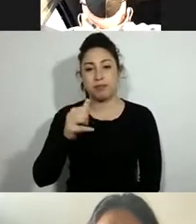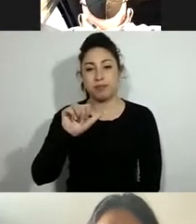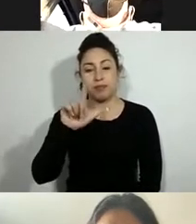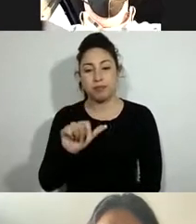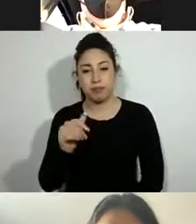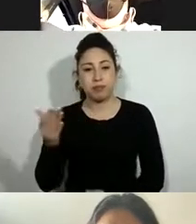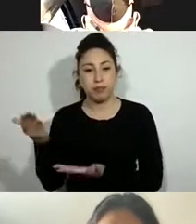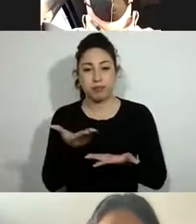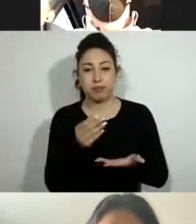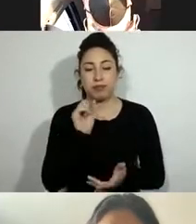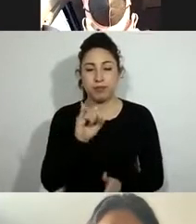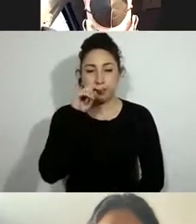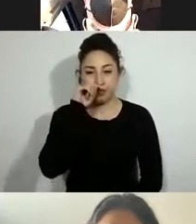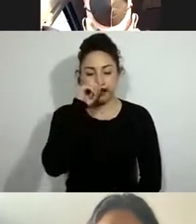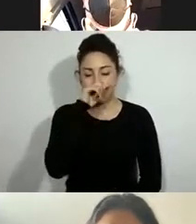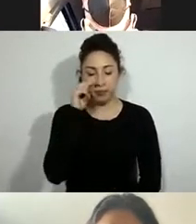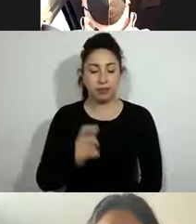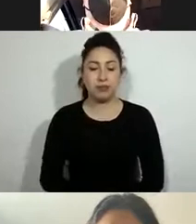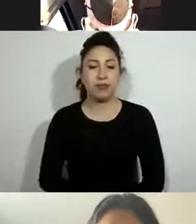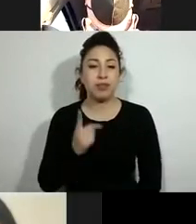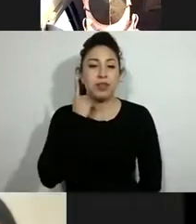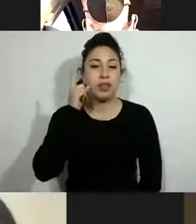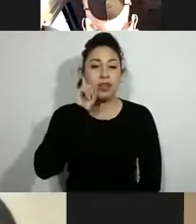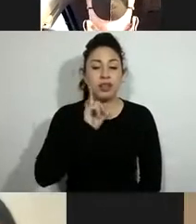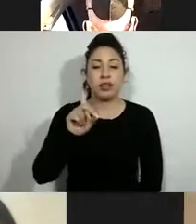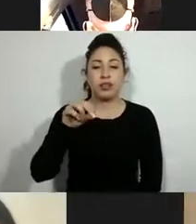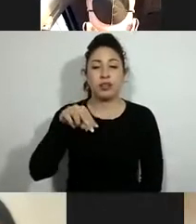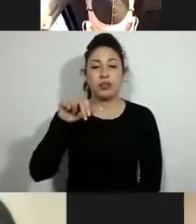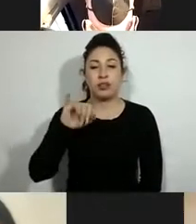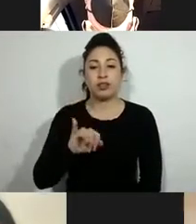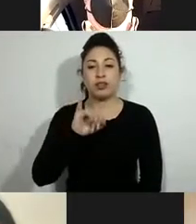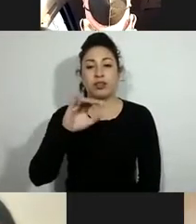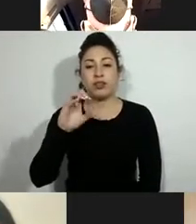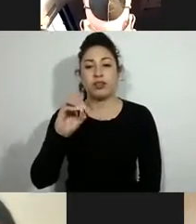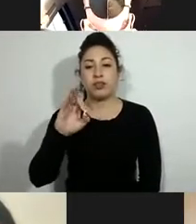Ayala Zúñiga, presente. Diputada Donají Ofelia Olivera Reyes.